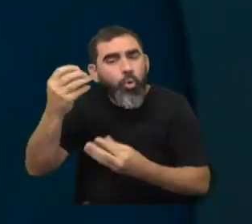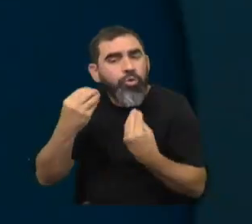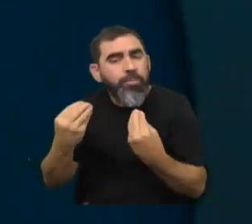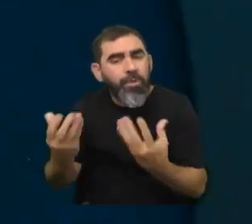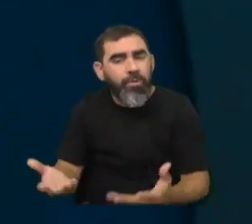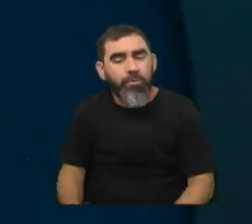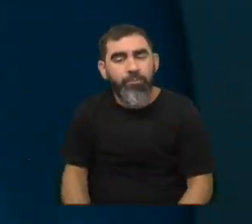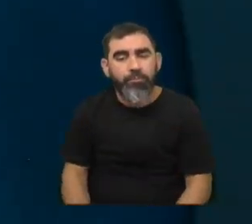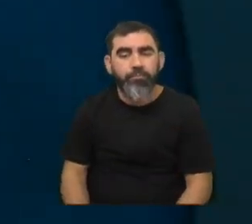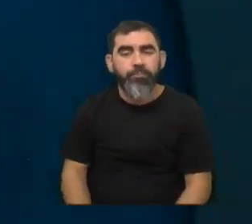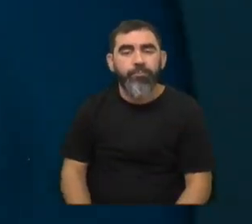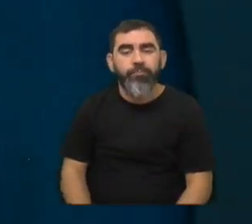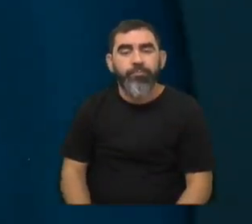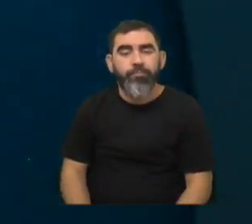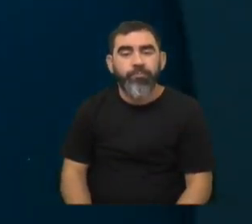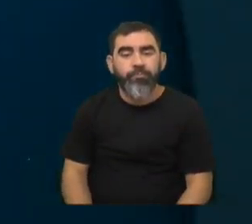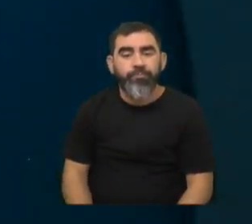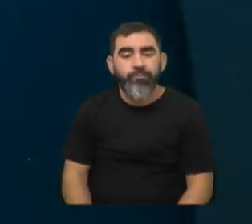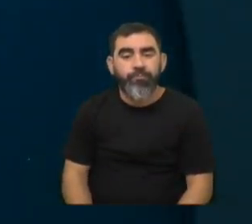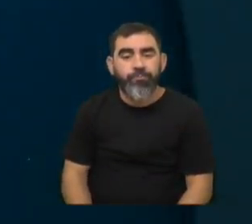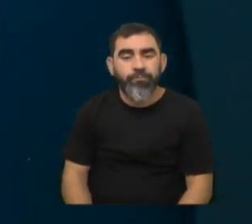produce.